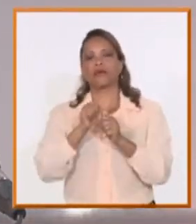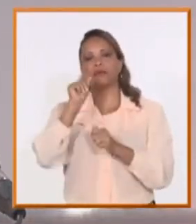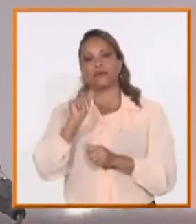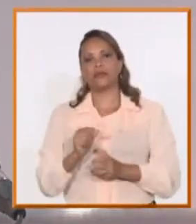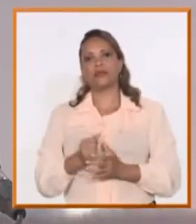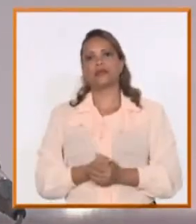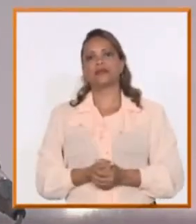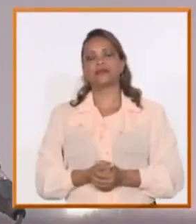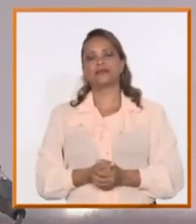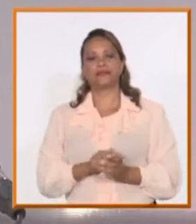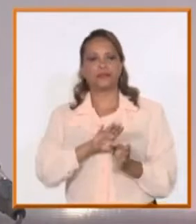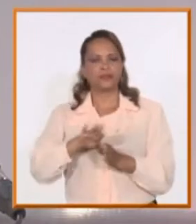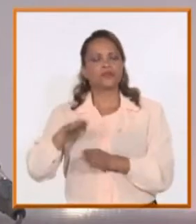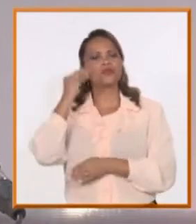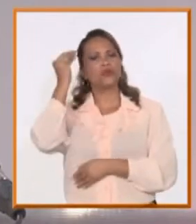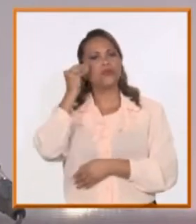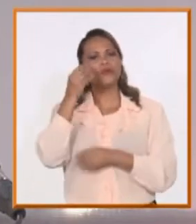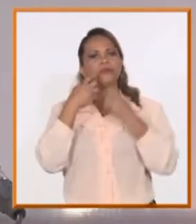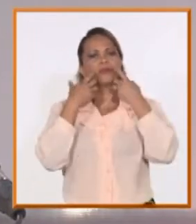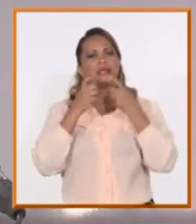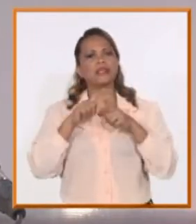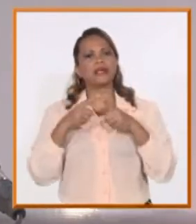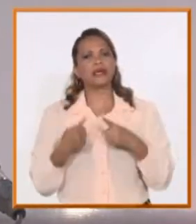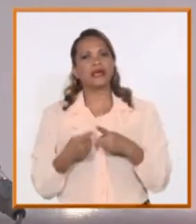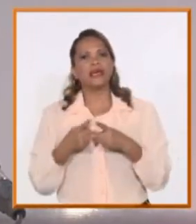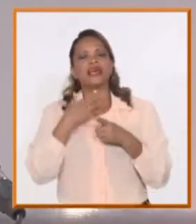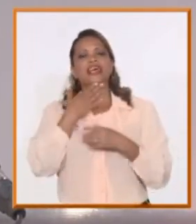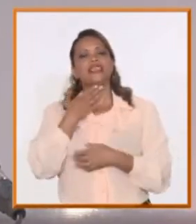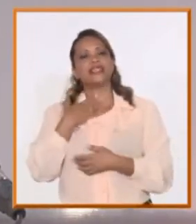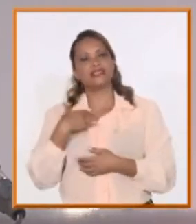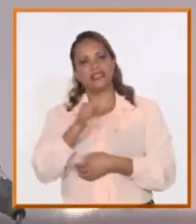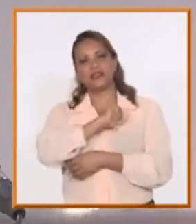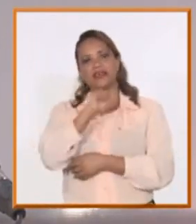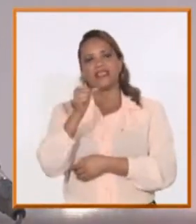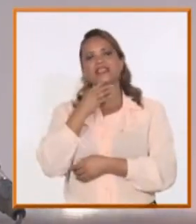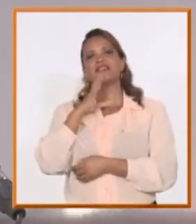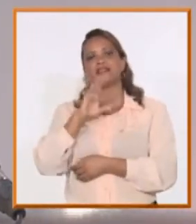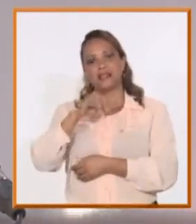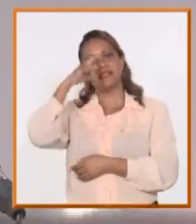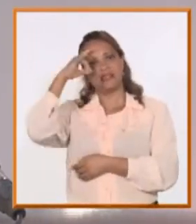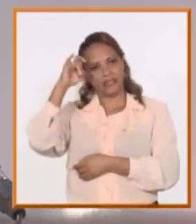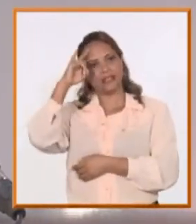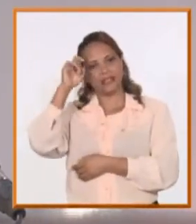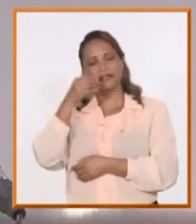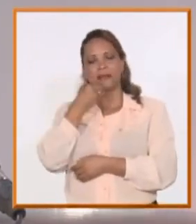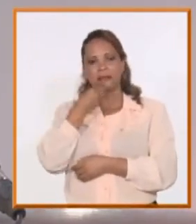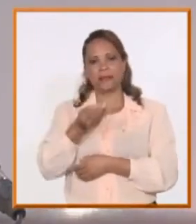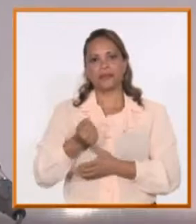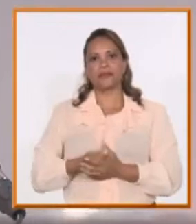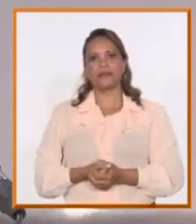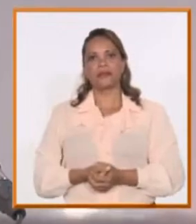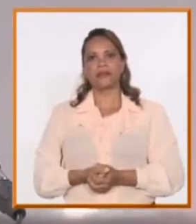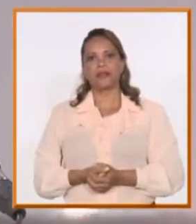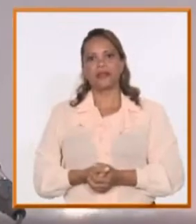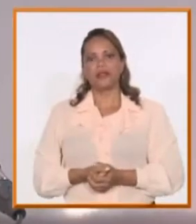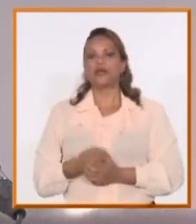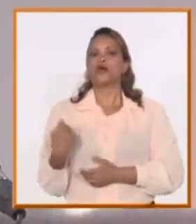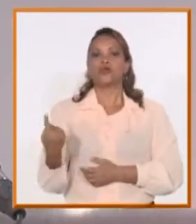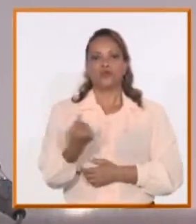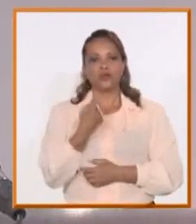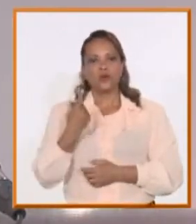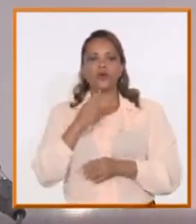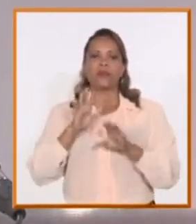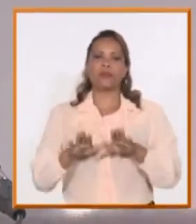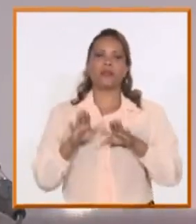creo que lo más importante sería las buenas vibras y decir que sí se puede. París es una cita importante que todo el mundo está